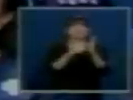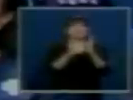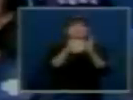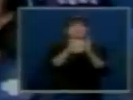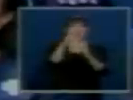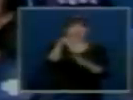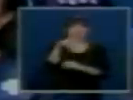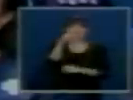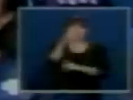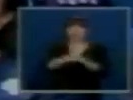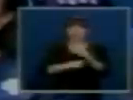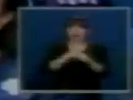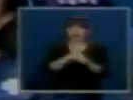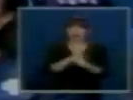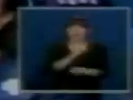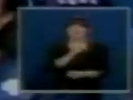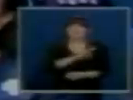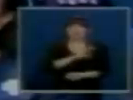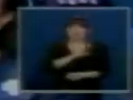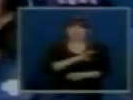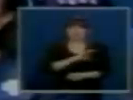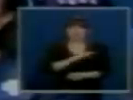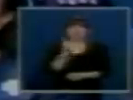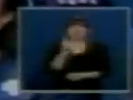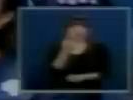año, benefician al